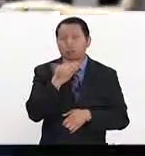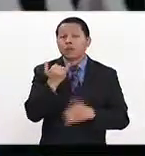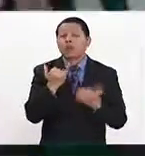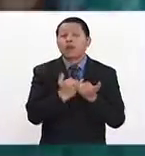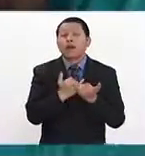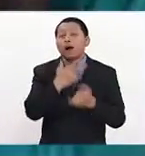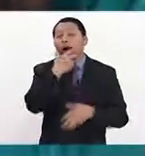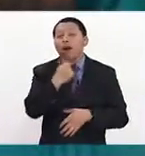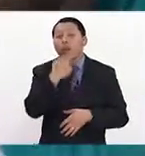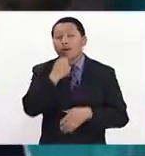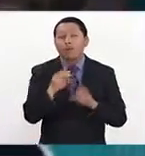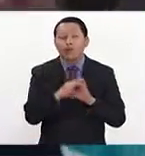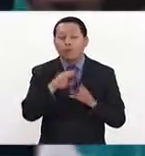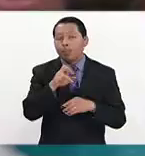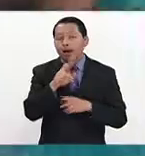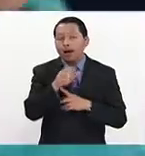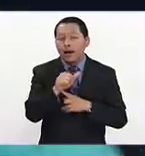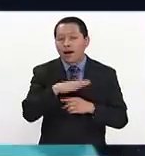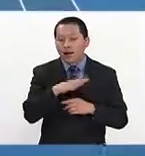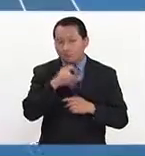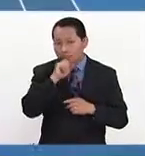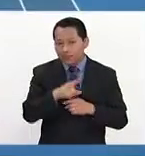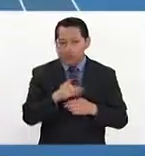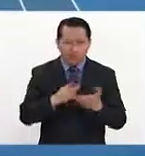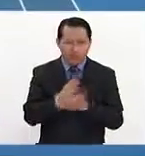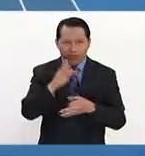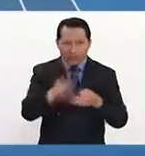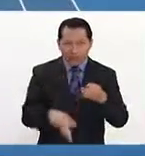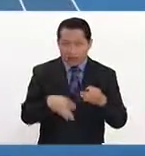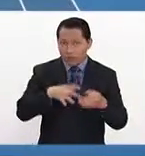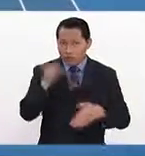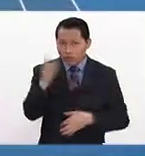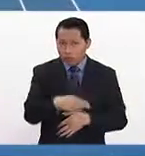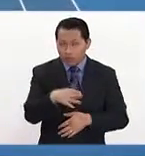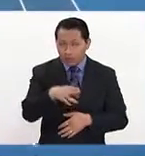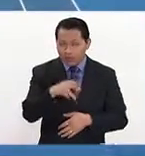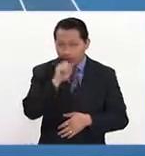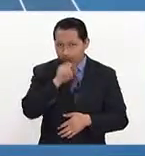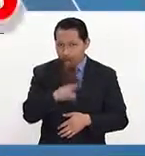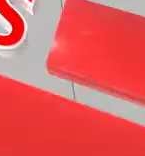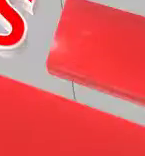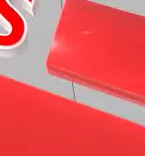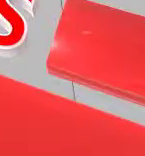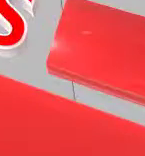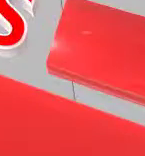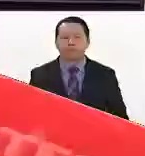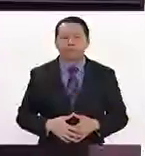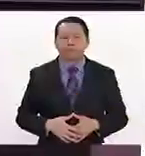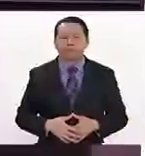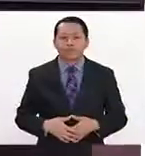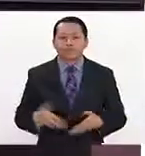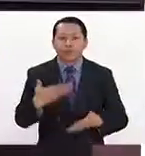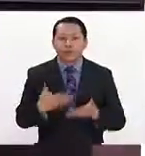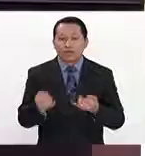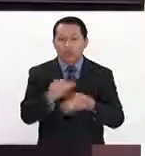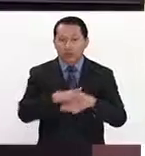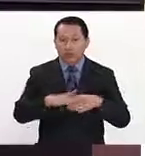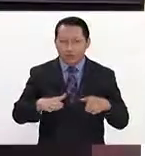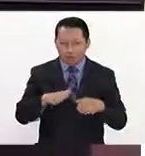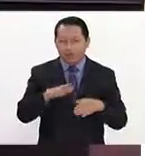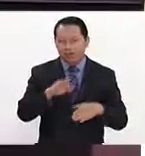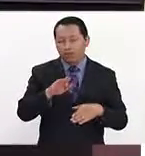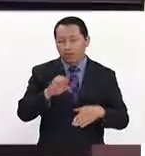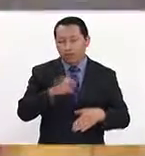rama varonil, Marin Cilic avanzó a la final al derrotar a Kyle Edmund. Vamos ahora con información de la